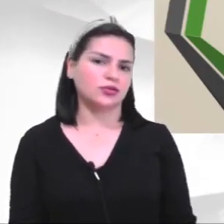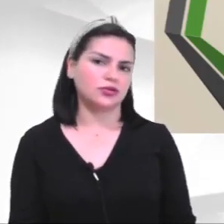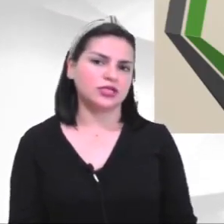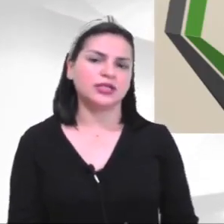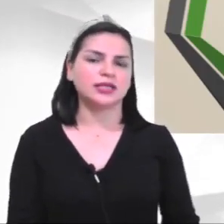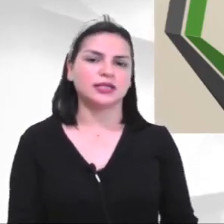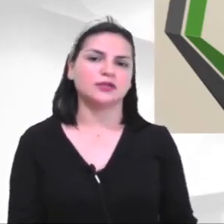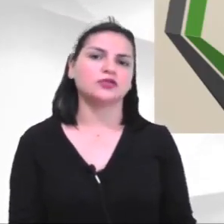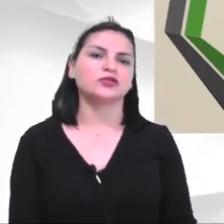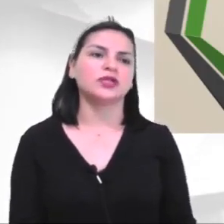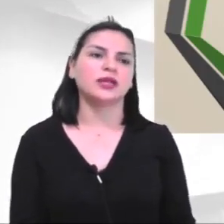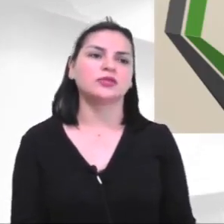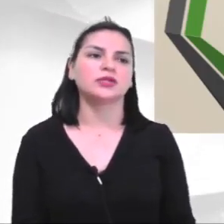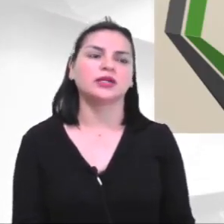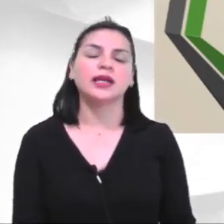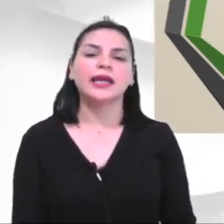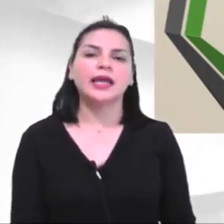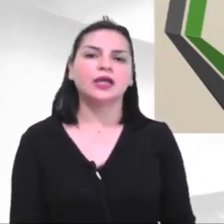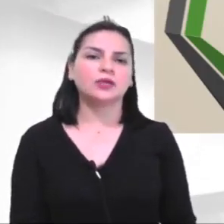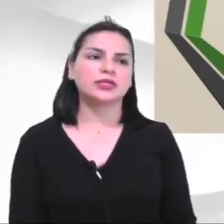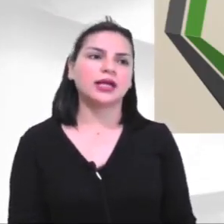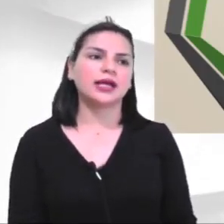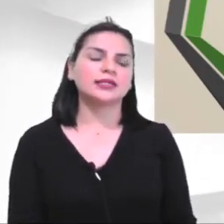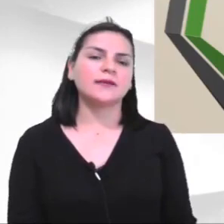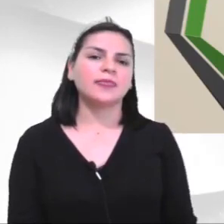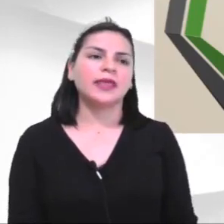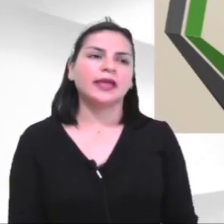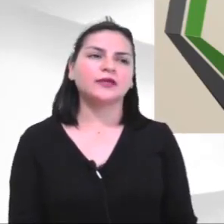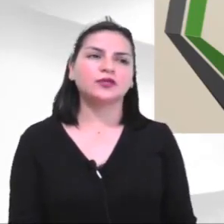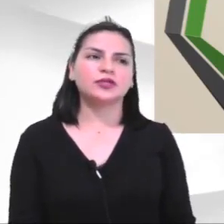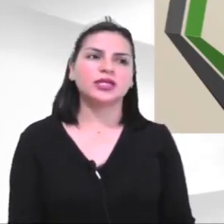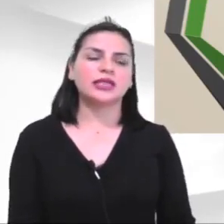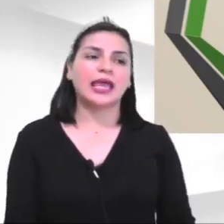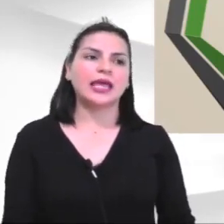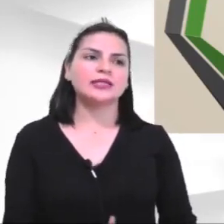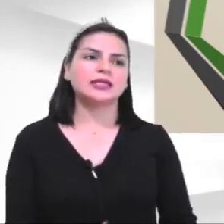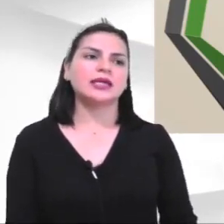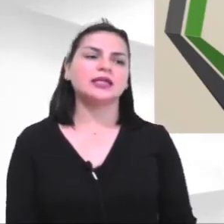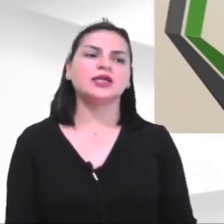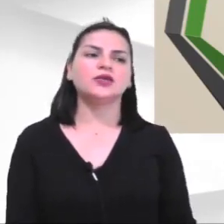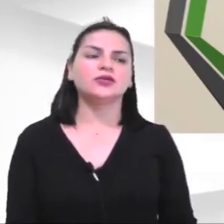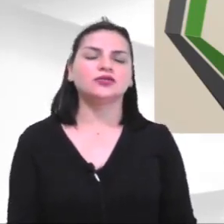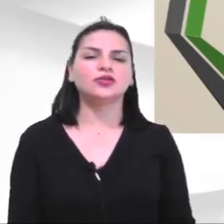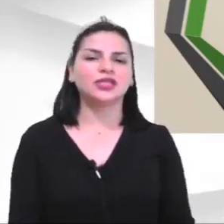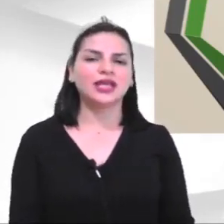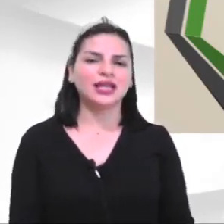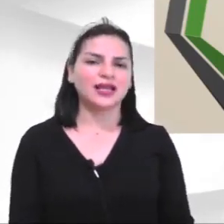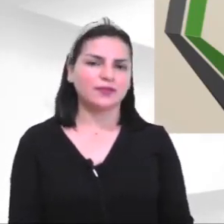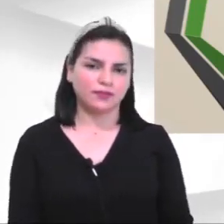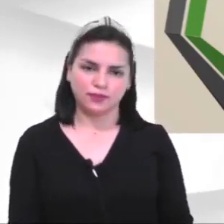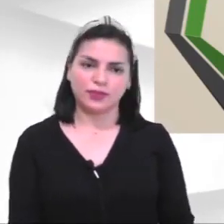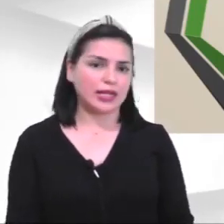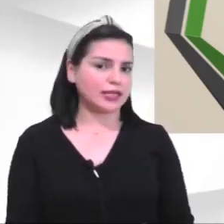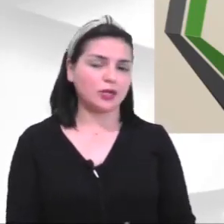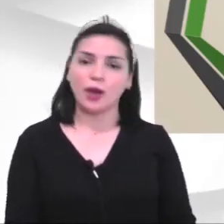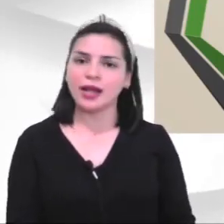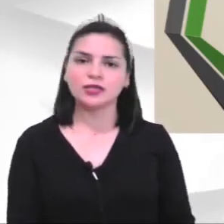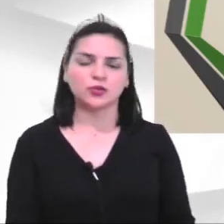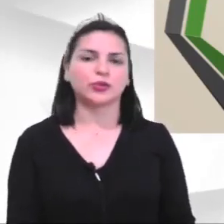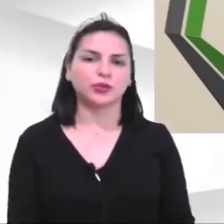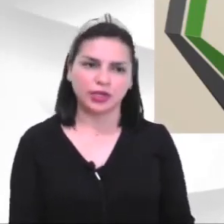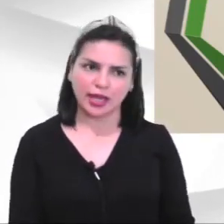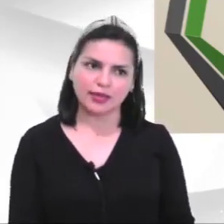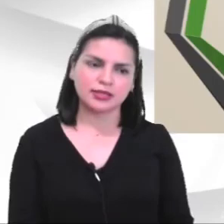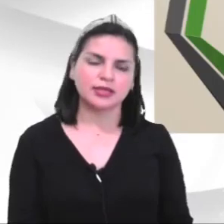vasos o cositas que nosotros tenemos en nuestra casa. Entonces, este niño no tiene las